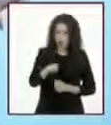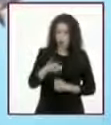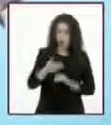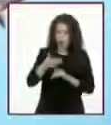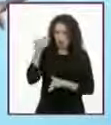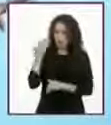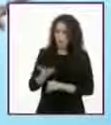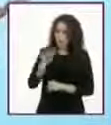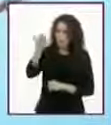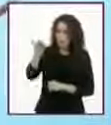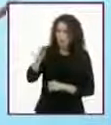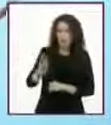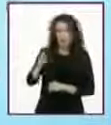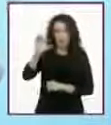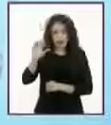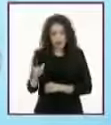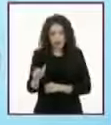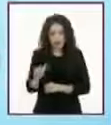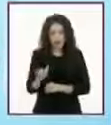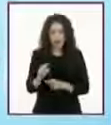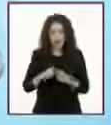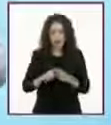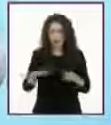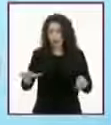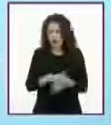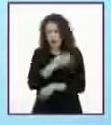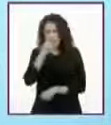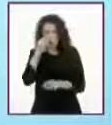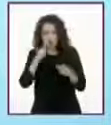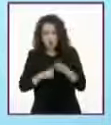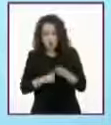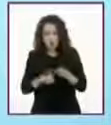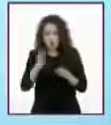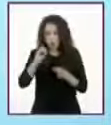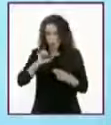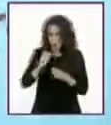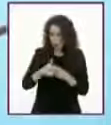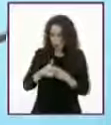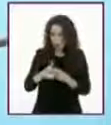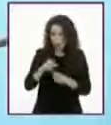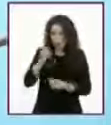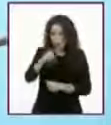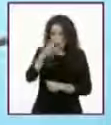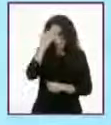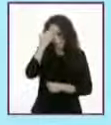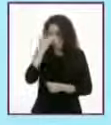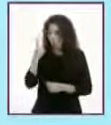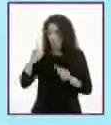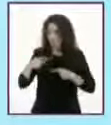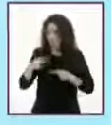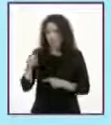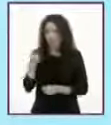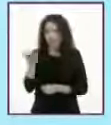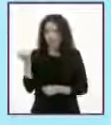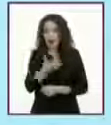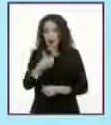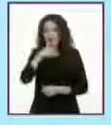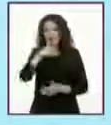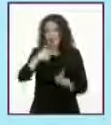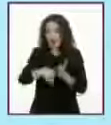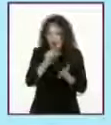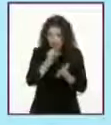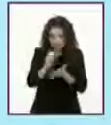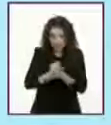un apoyo? ¿O conocen a alguien que haya tenido que escribir una carta? Bien, pues aquí